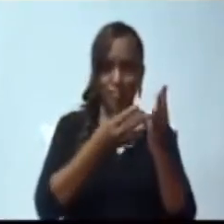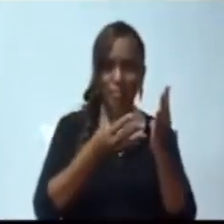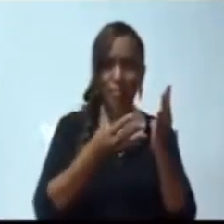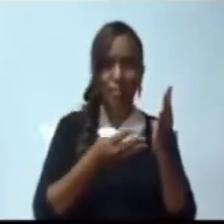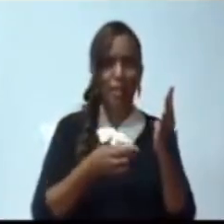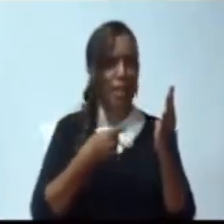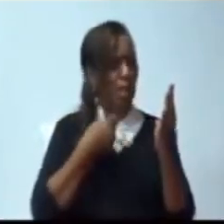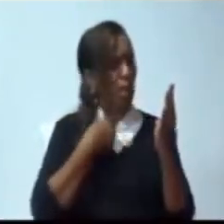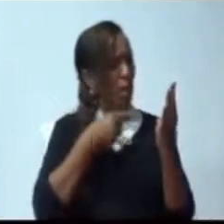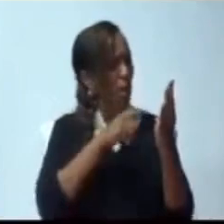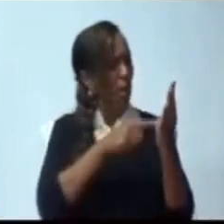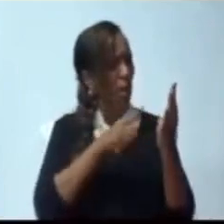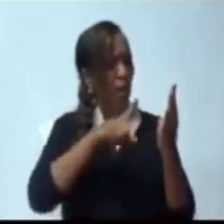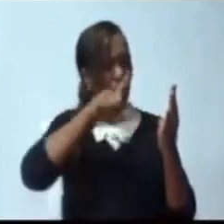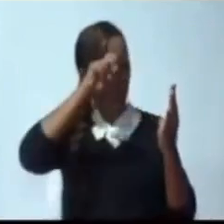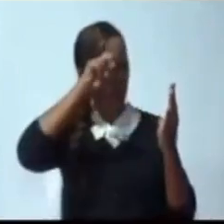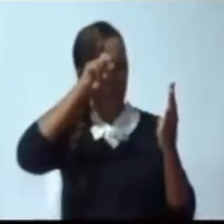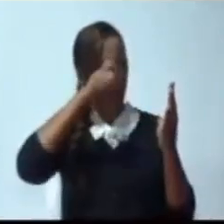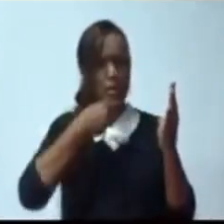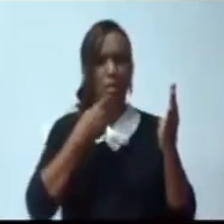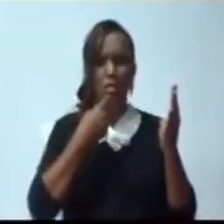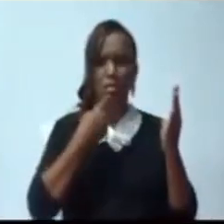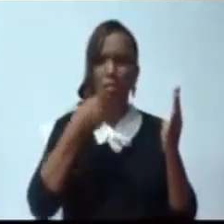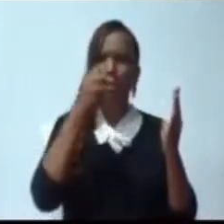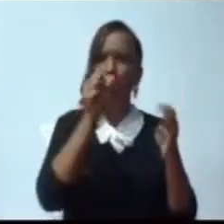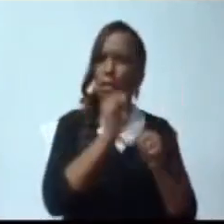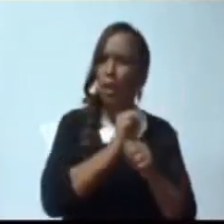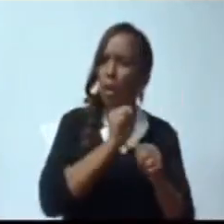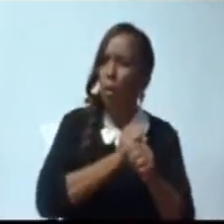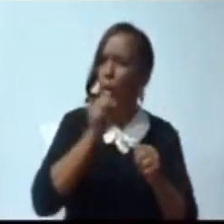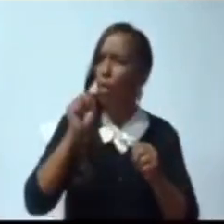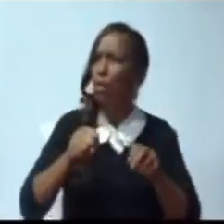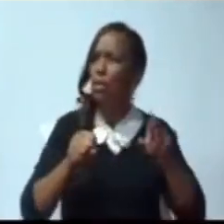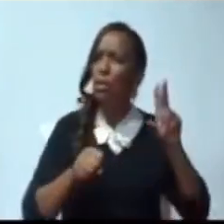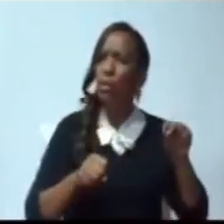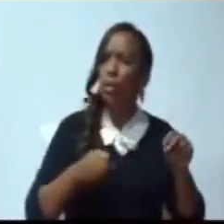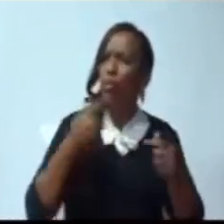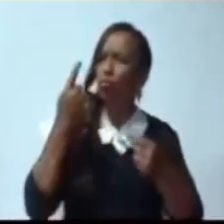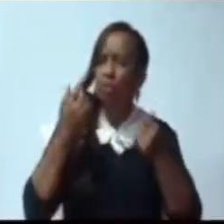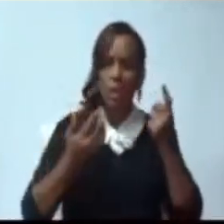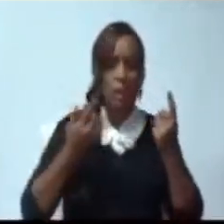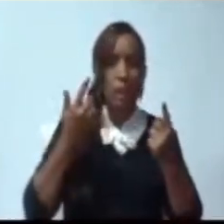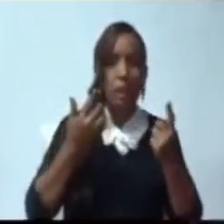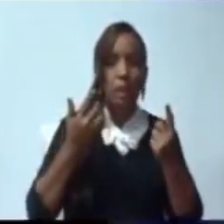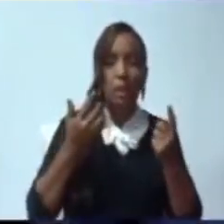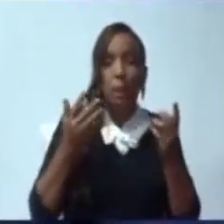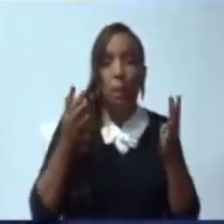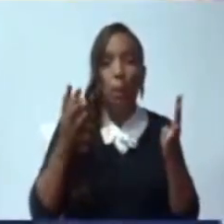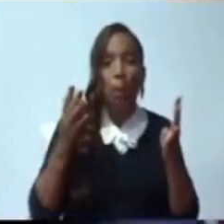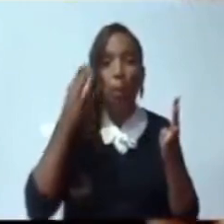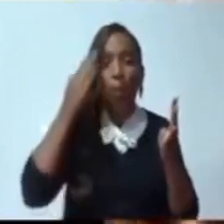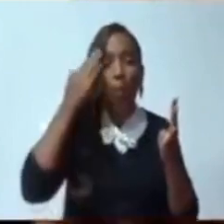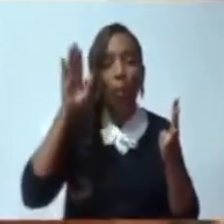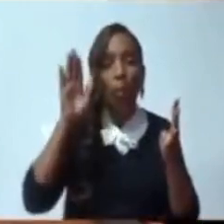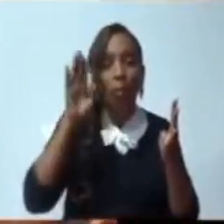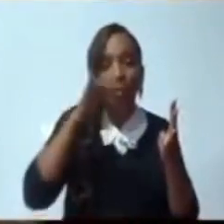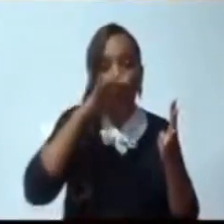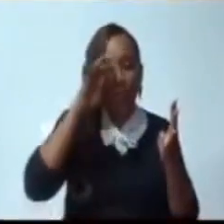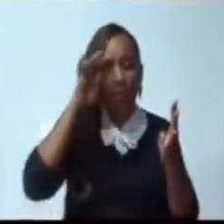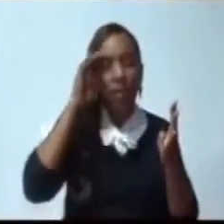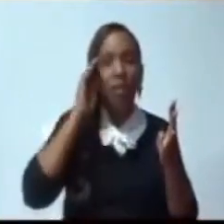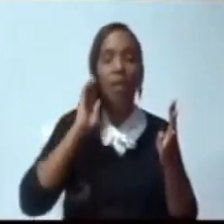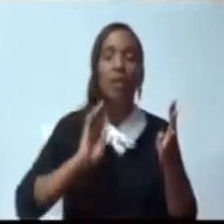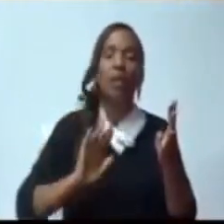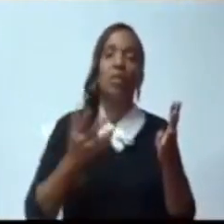razones que tuvo el legislador del momento para colocar ese día, no hablar bien esa fecha. No debe ser movido, debe